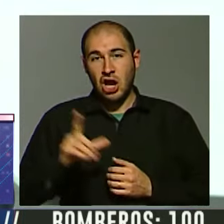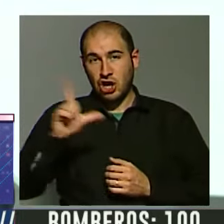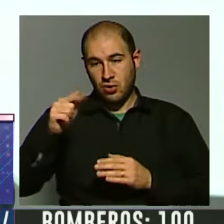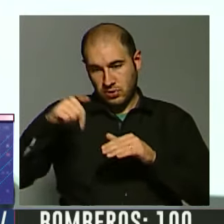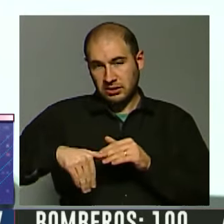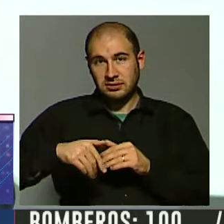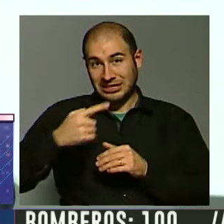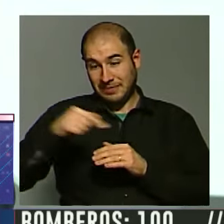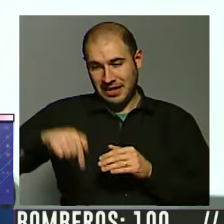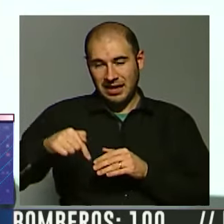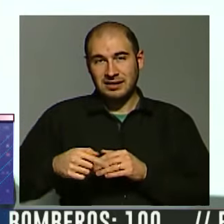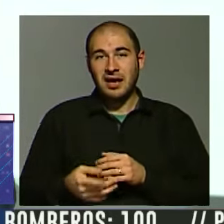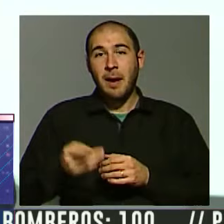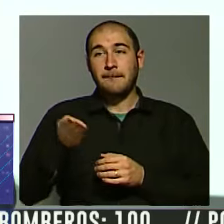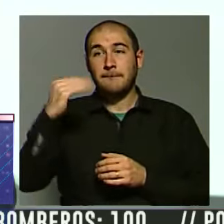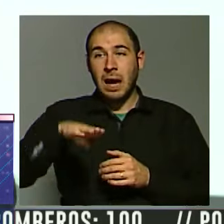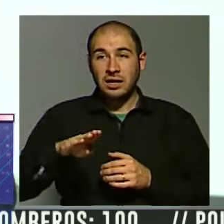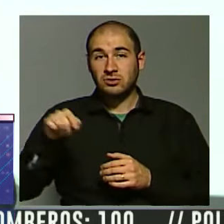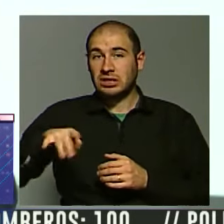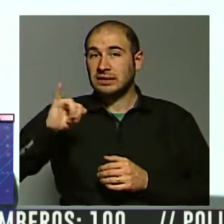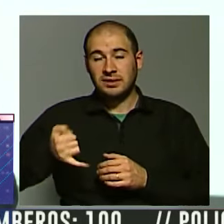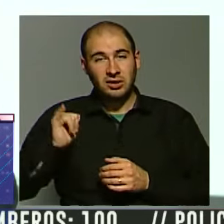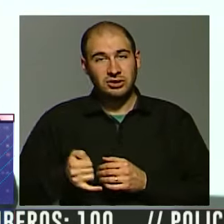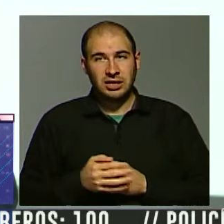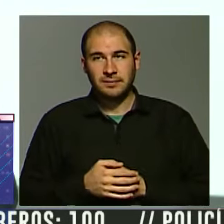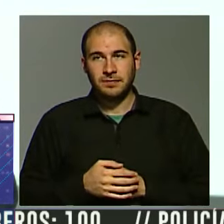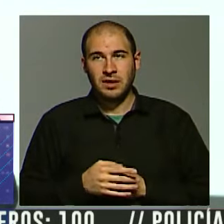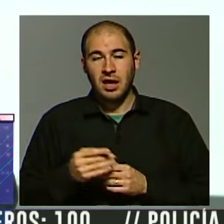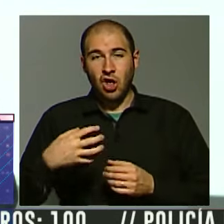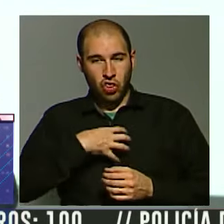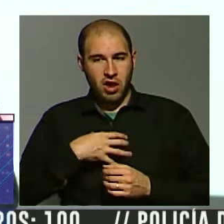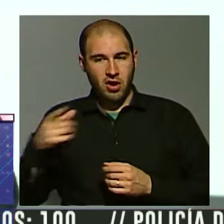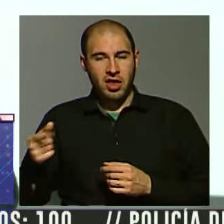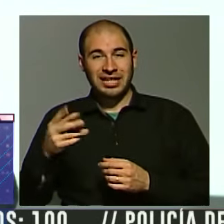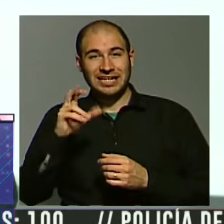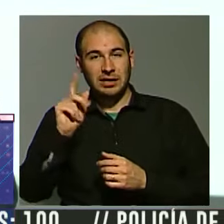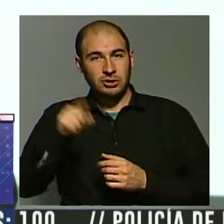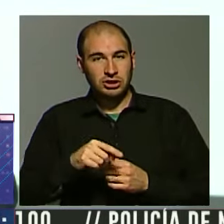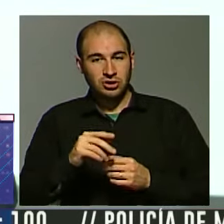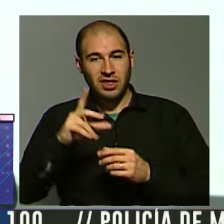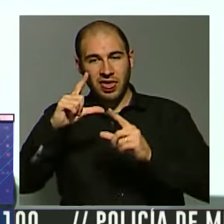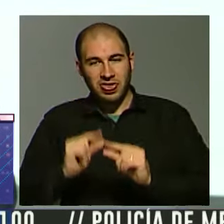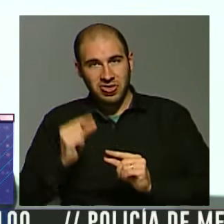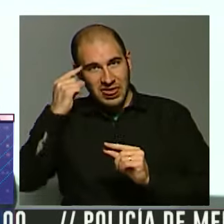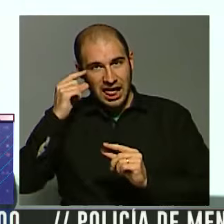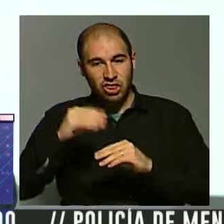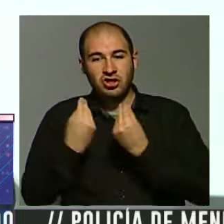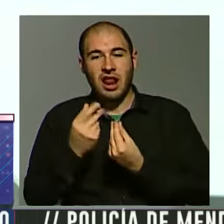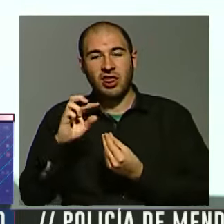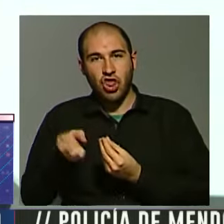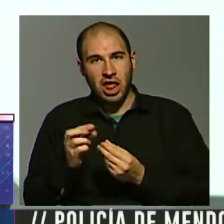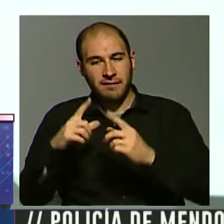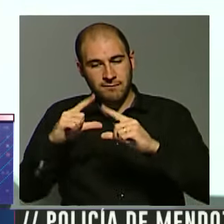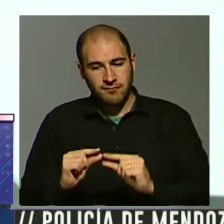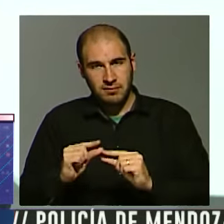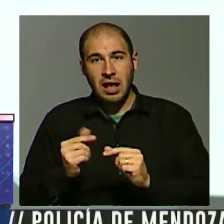lunes, de esta misma semana, los bancos tenían que disminuir de su patrimonio del 30% al 10% la tenencia en dólares, con lo